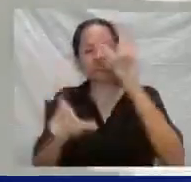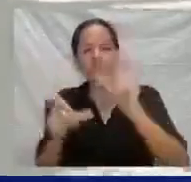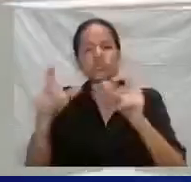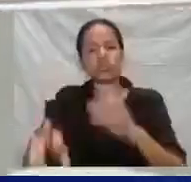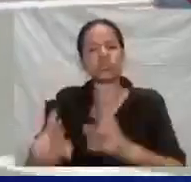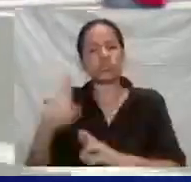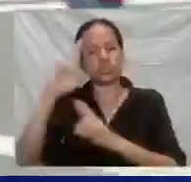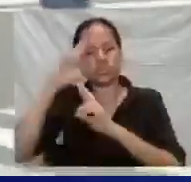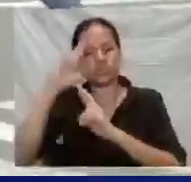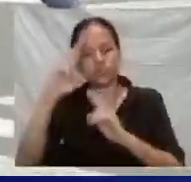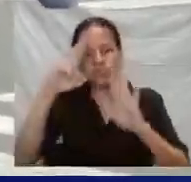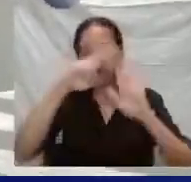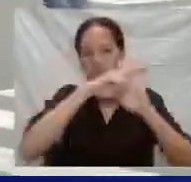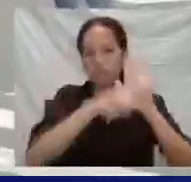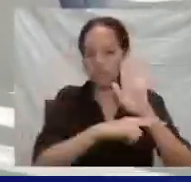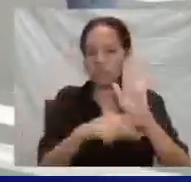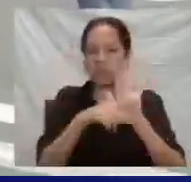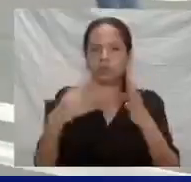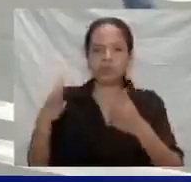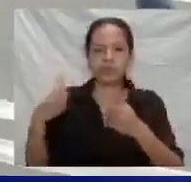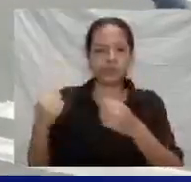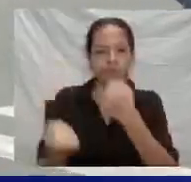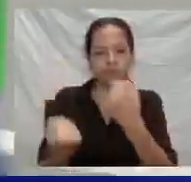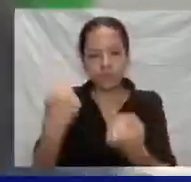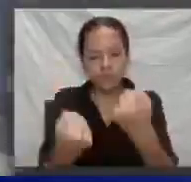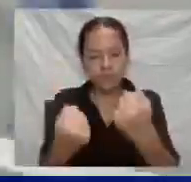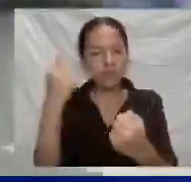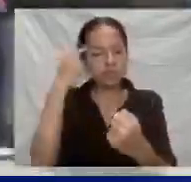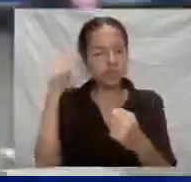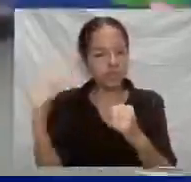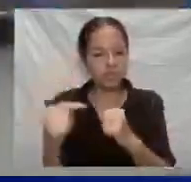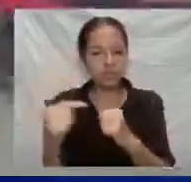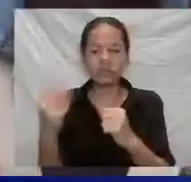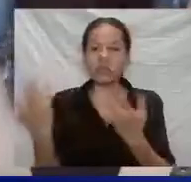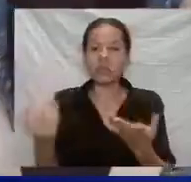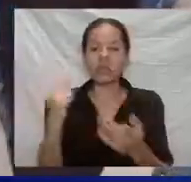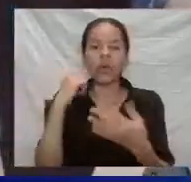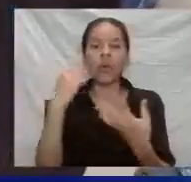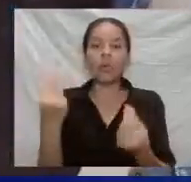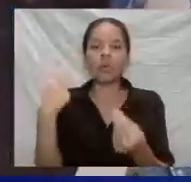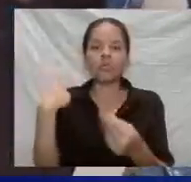de tránsito como parte de las actividades programadas por el mes del bicentenario